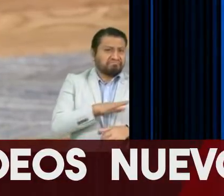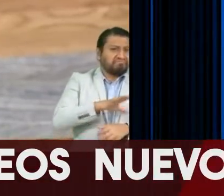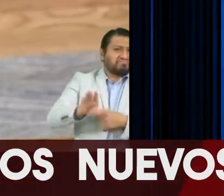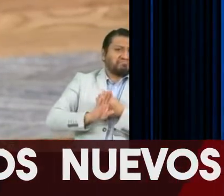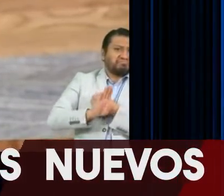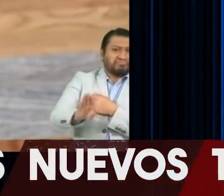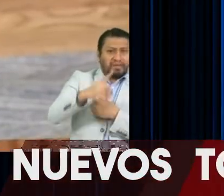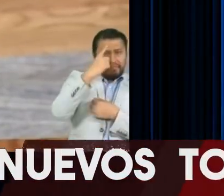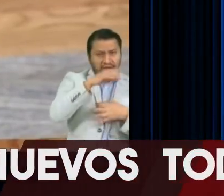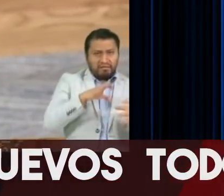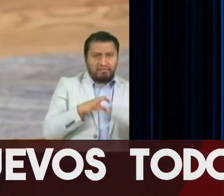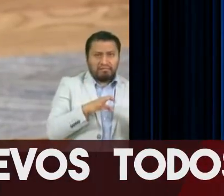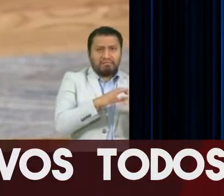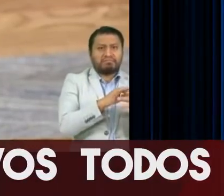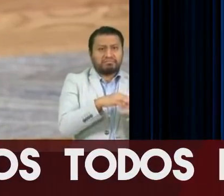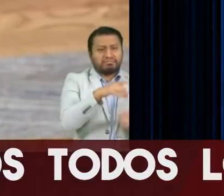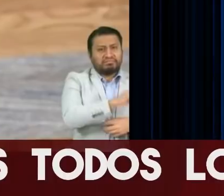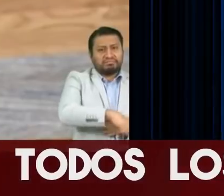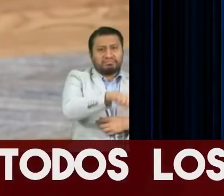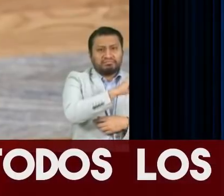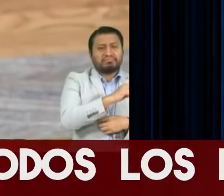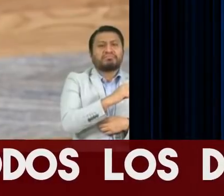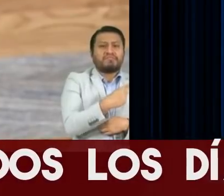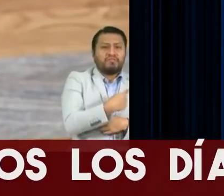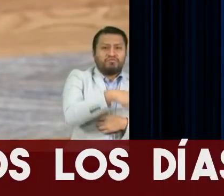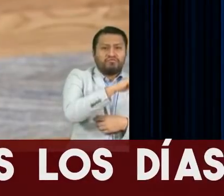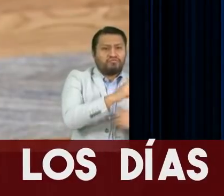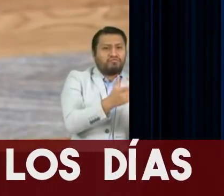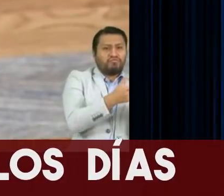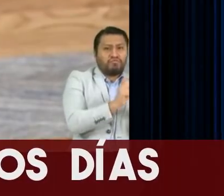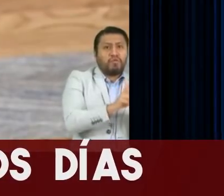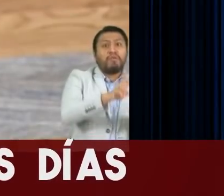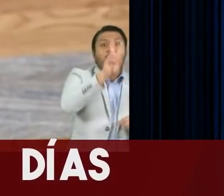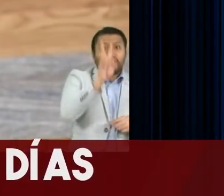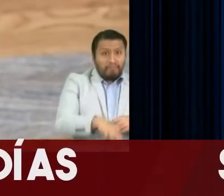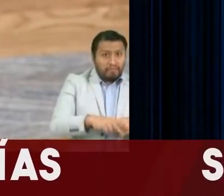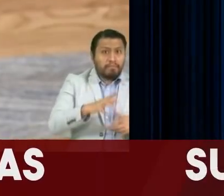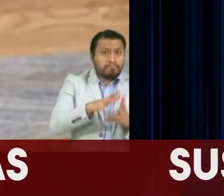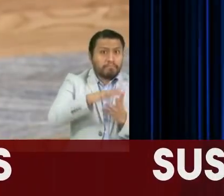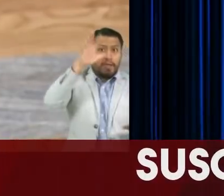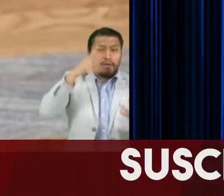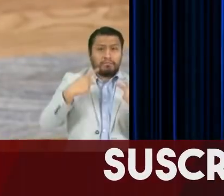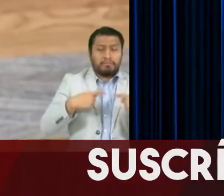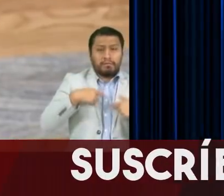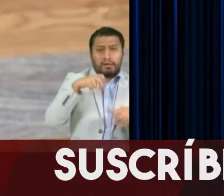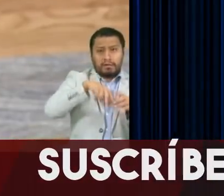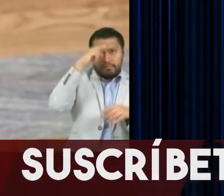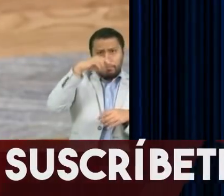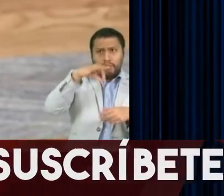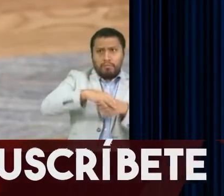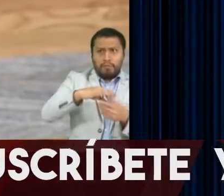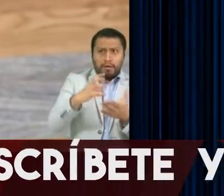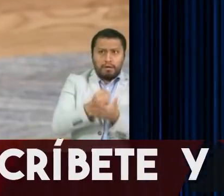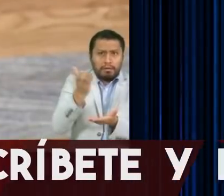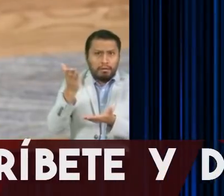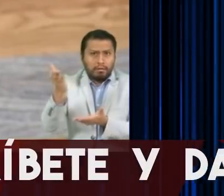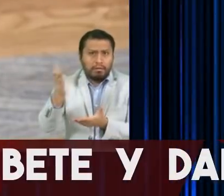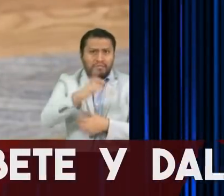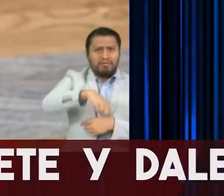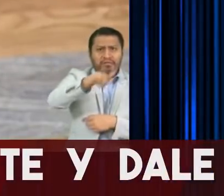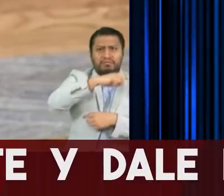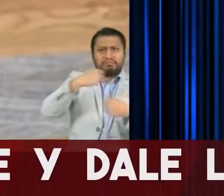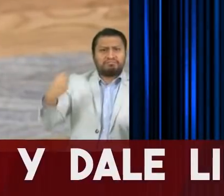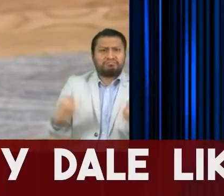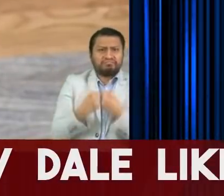nacionalista y de justicia social que el pueblo de México votó mayoritariamente. Se oponen no solo a